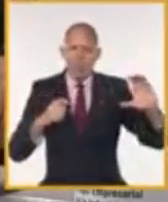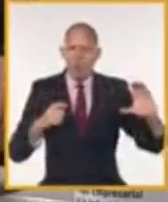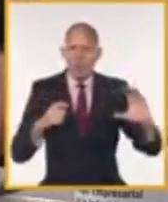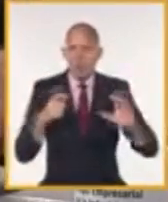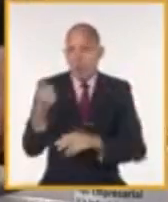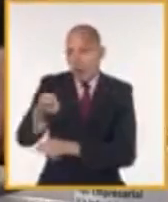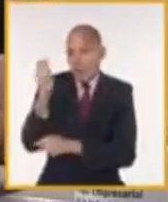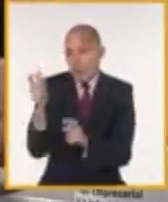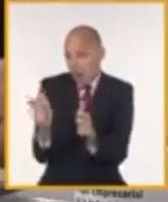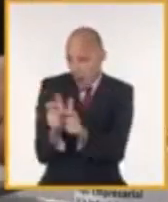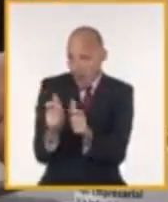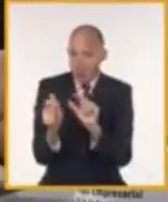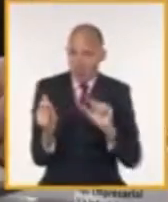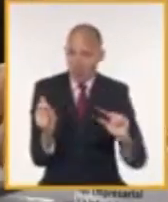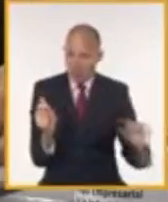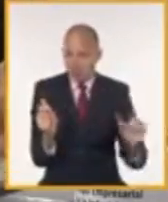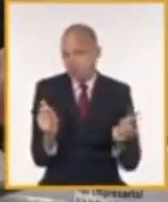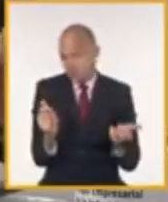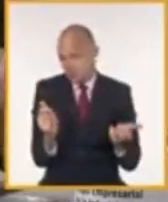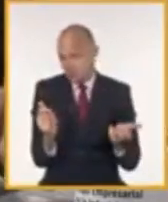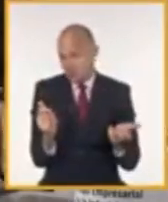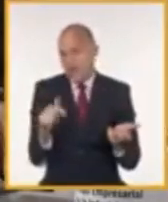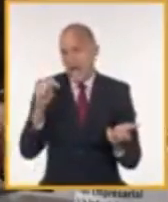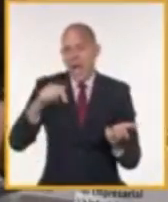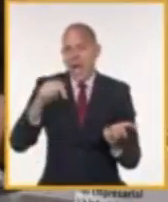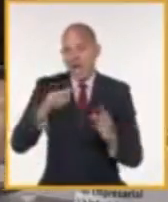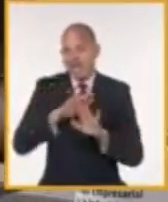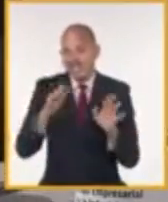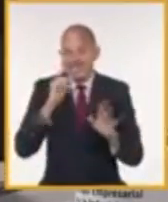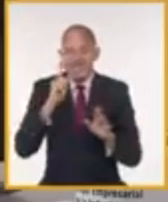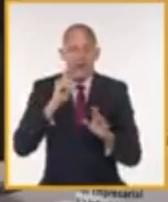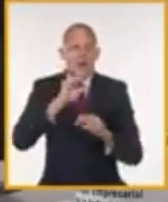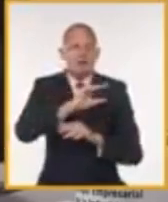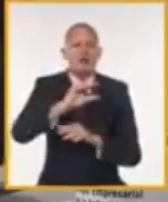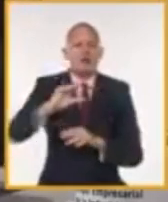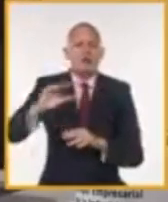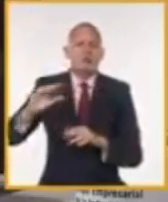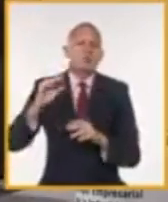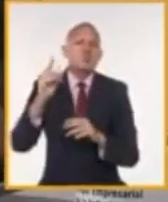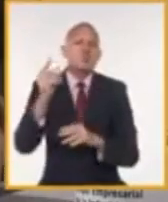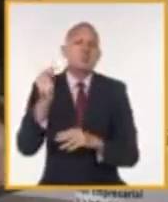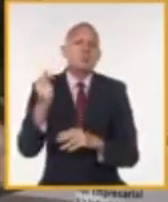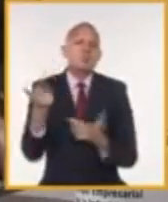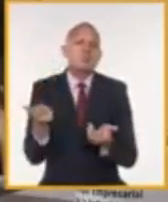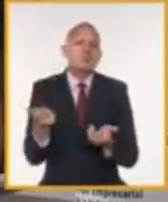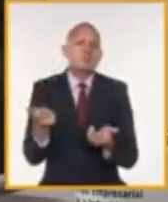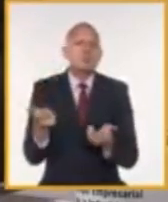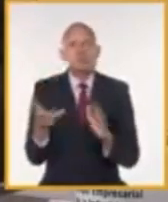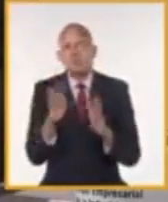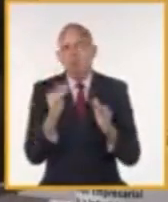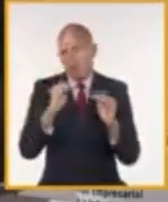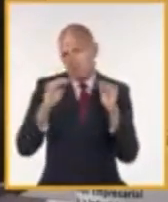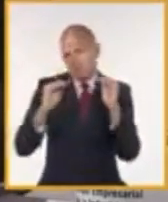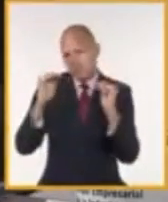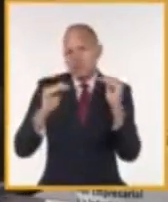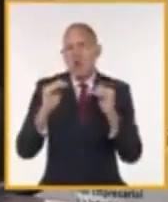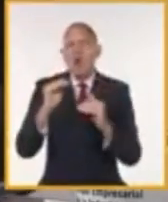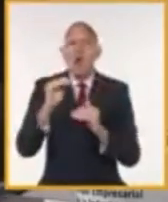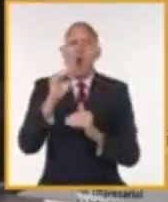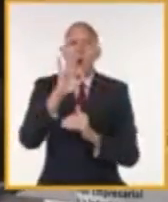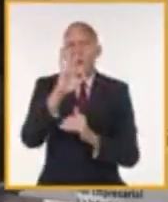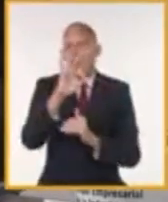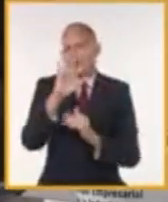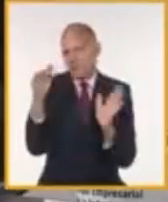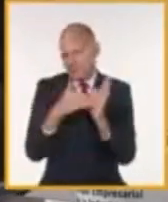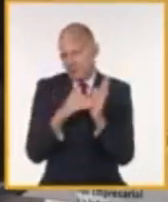El ingreso medio hoy en nuestro sector asciende a 8.111 pesos.